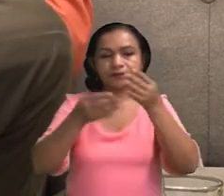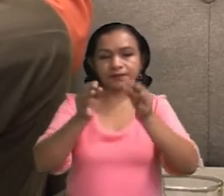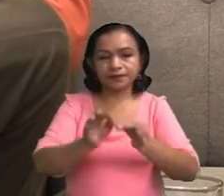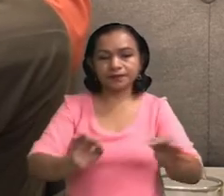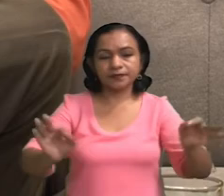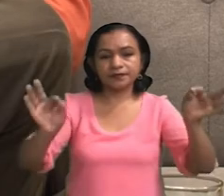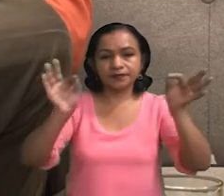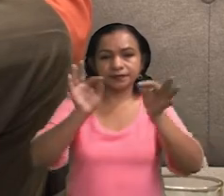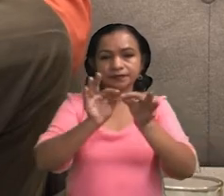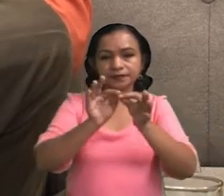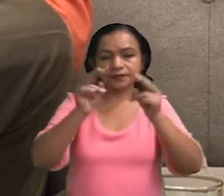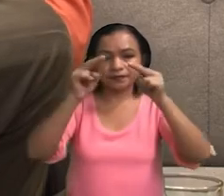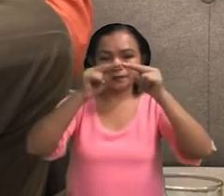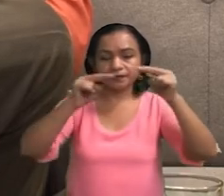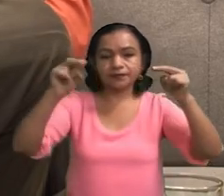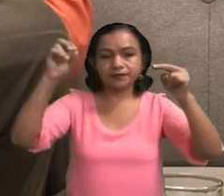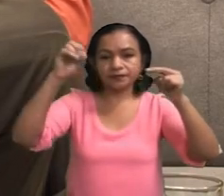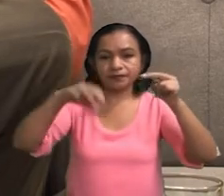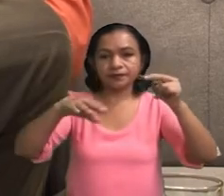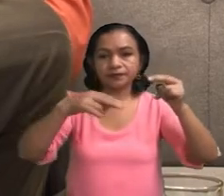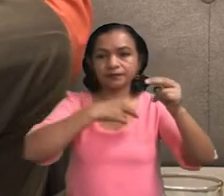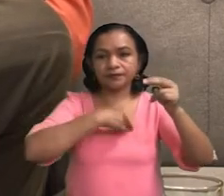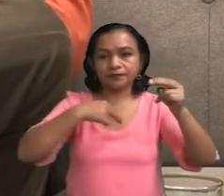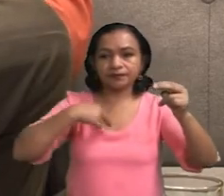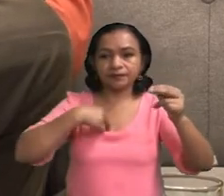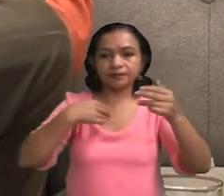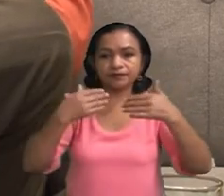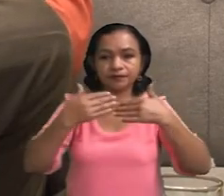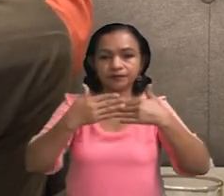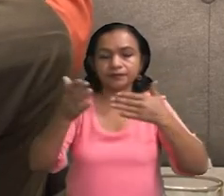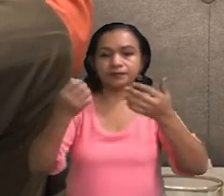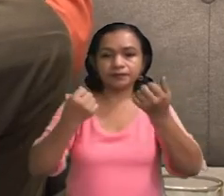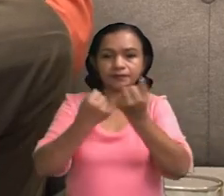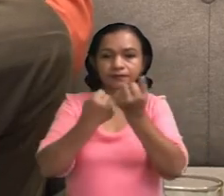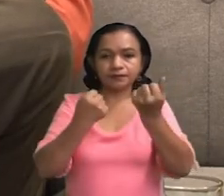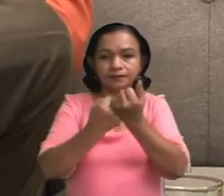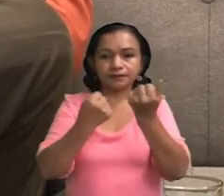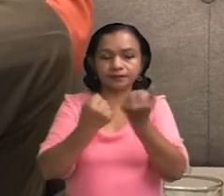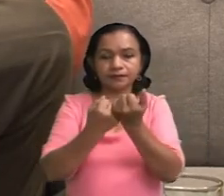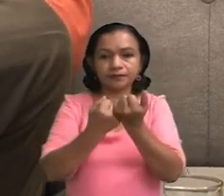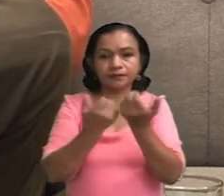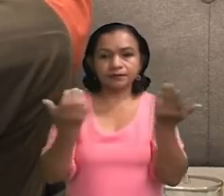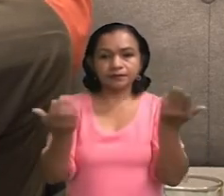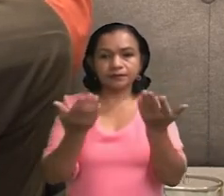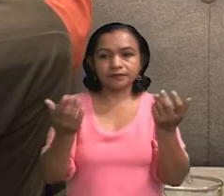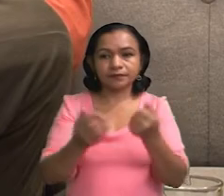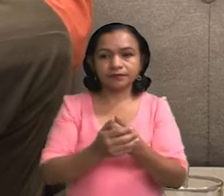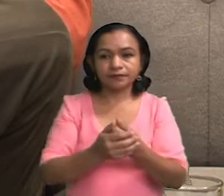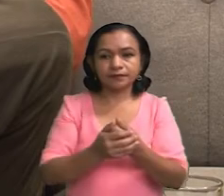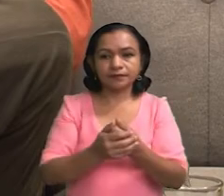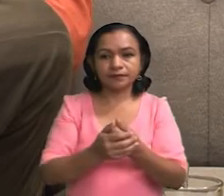fundamental. La energía eléctrica, vos sabés que hace pocos años apoyamos